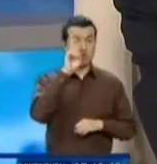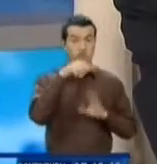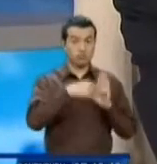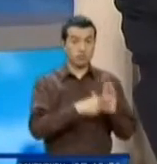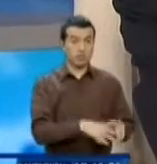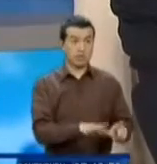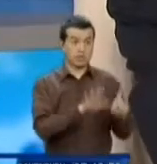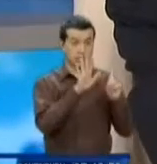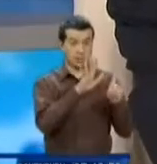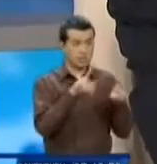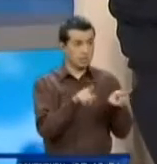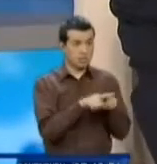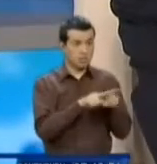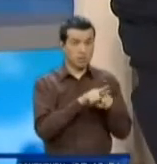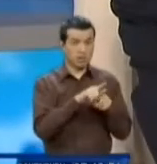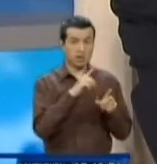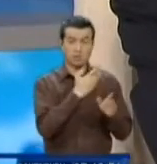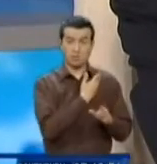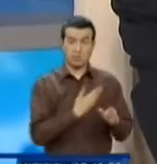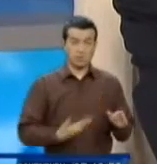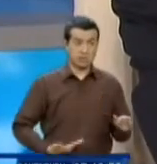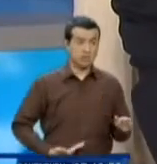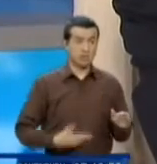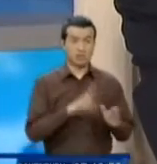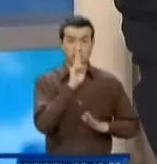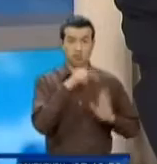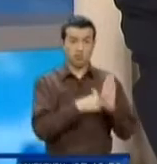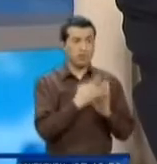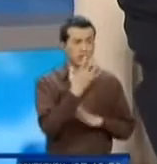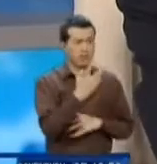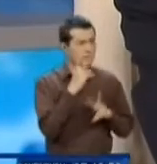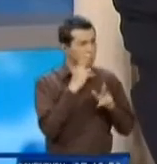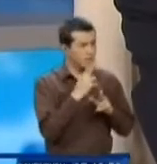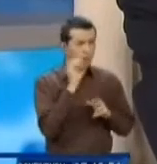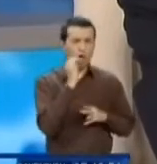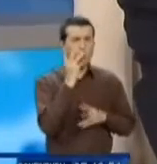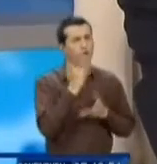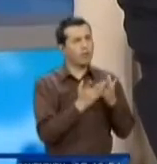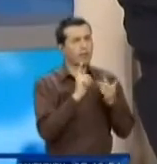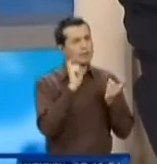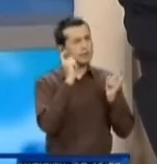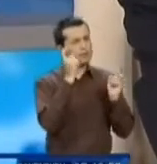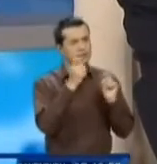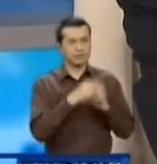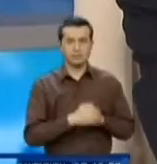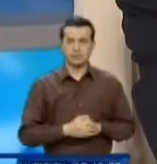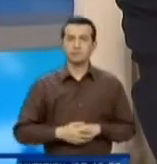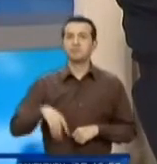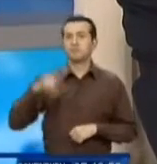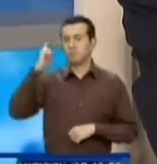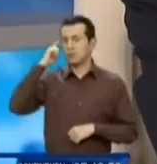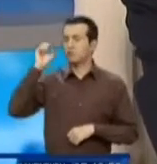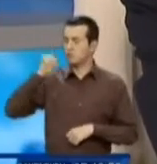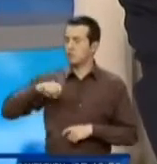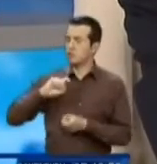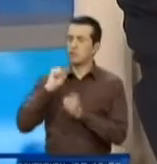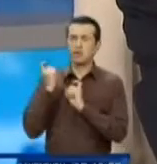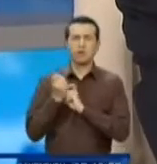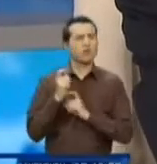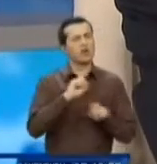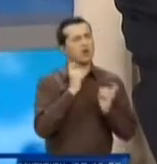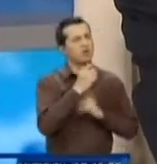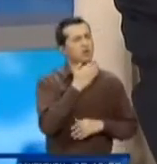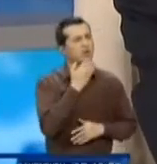2006 es el mismo Rafael Correa del 2015 o ha habido una evolución? Una evolución, ¿en sí. ¿En qué sentido ha